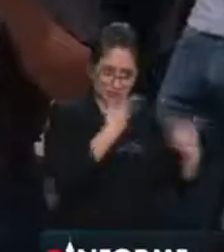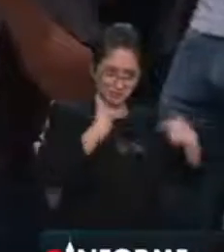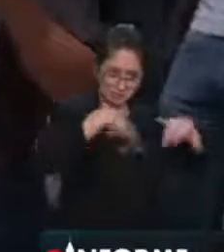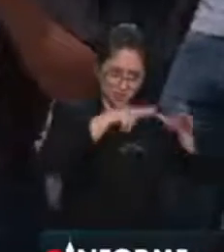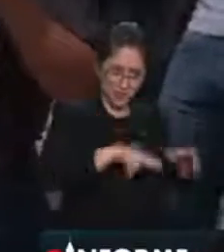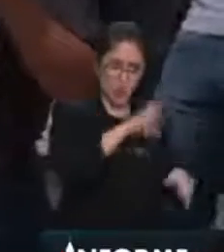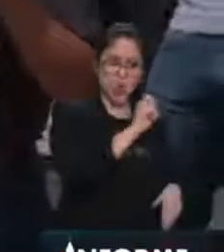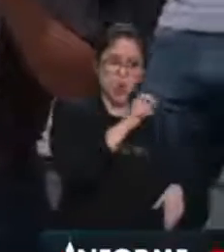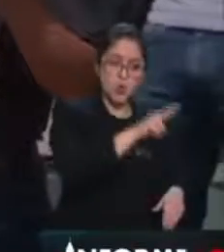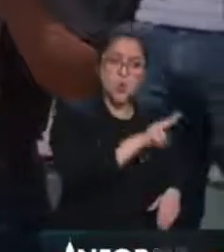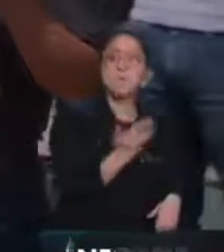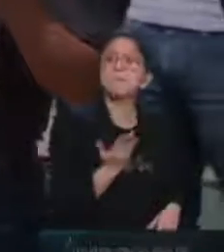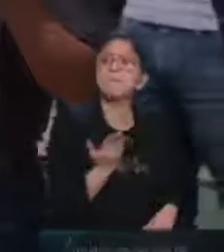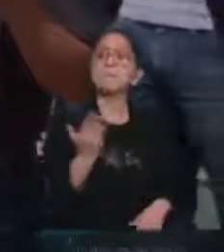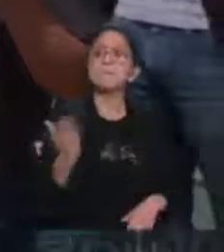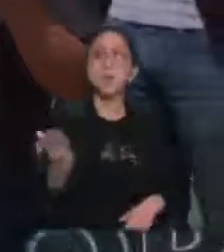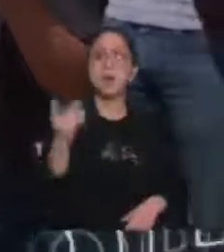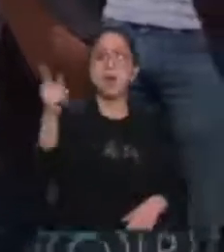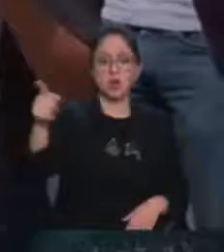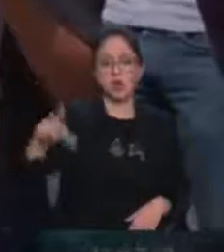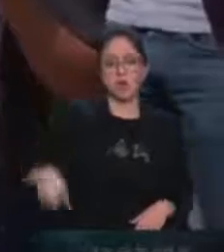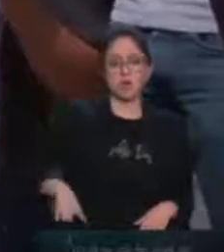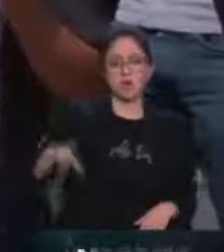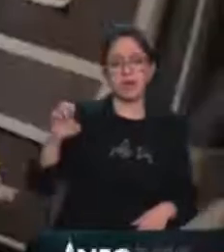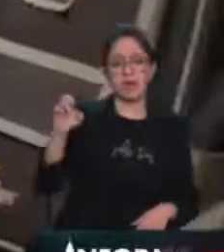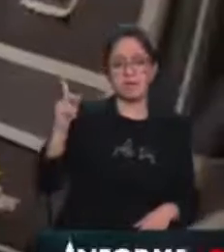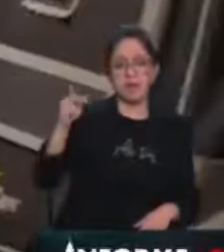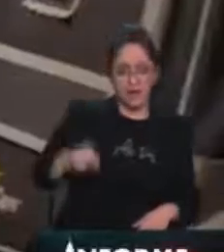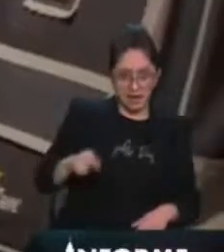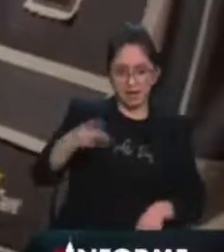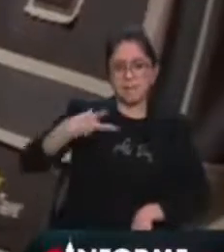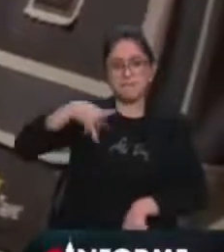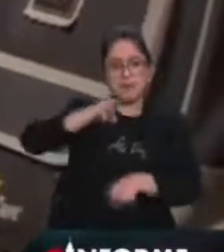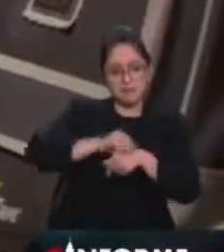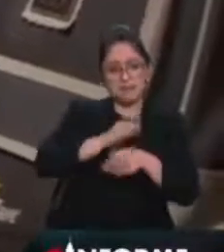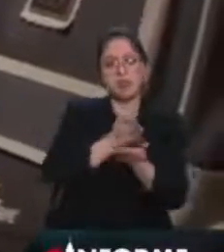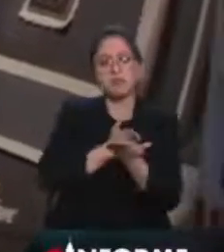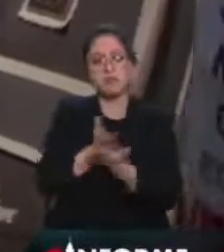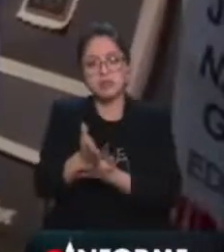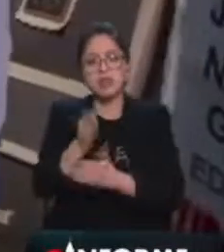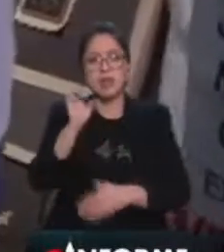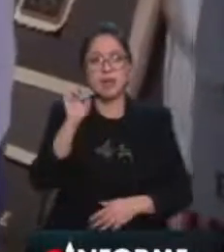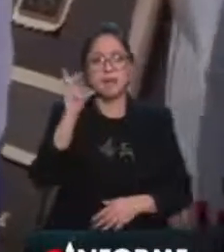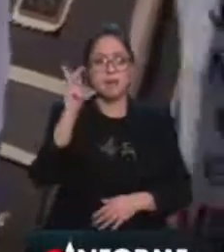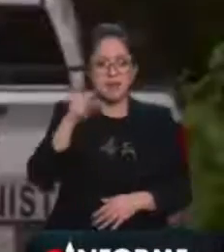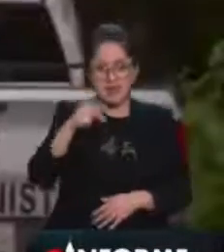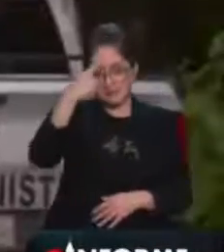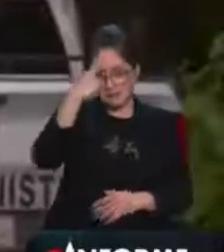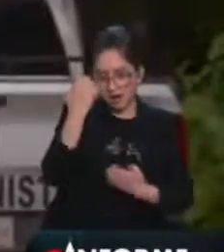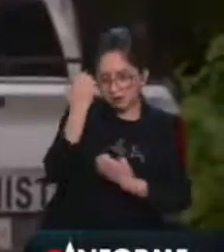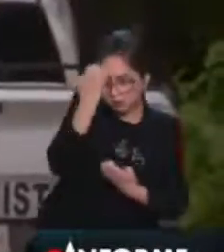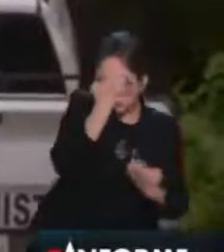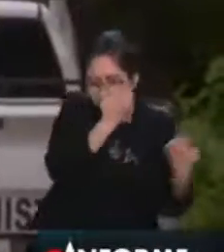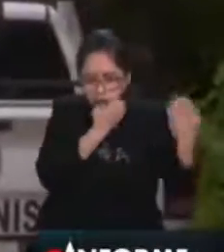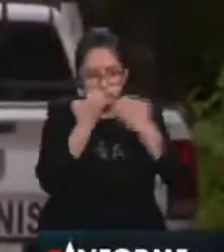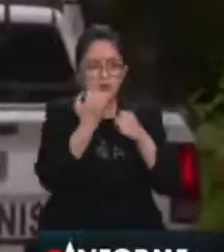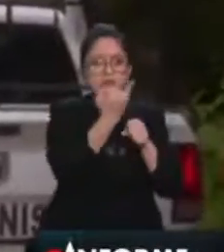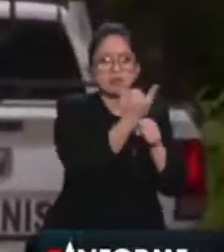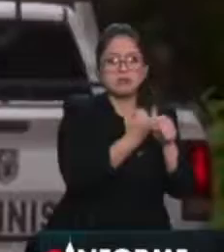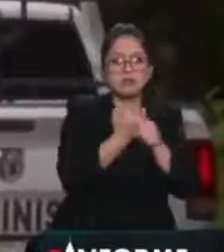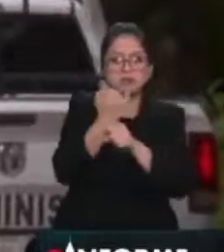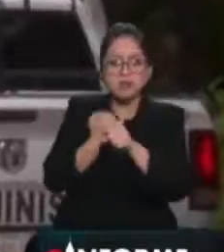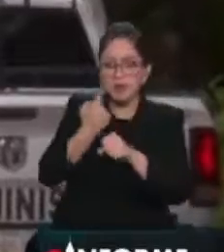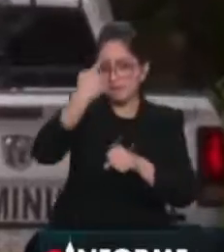solicitó oficialmente al gobierno de Peña Nieto su acceso al país para realizar un escrutinio independiente de los procesos